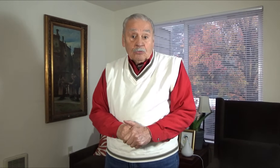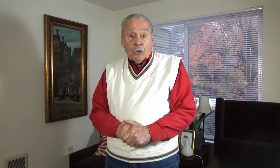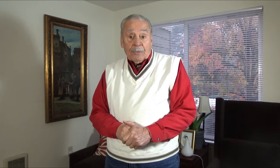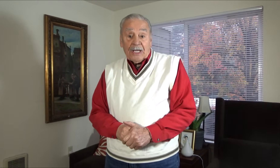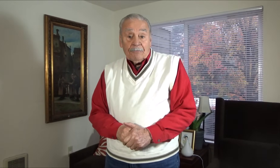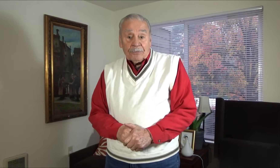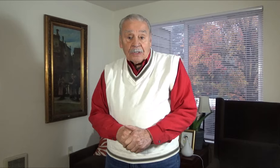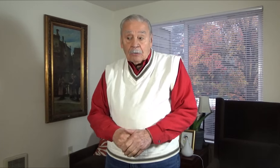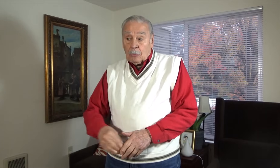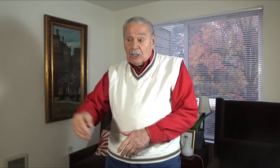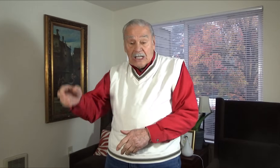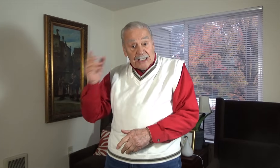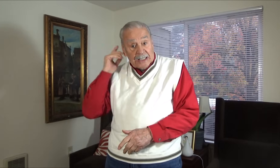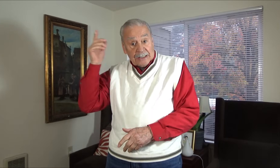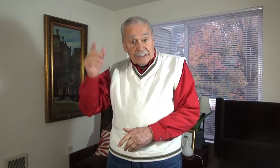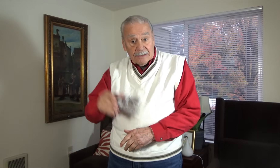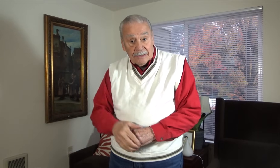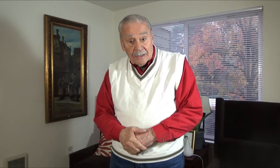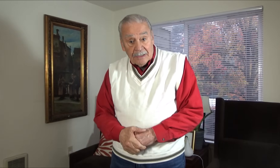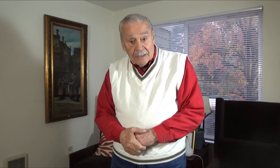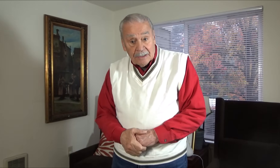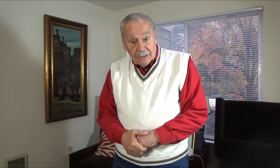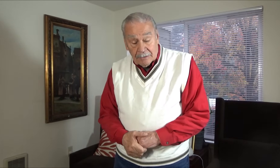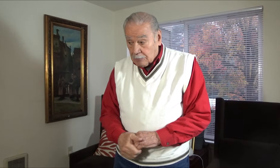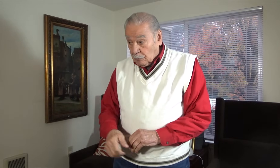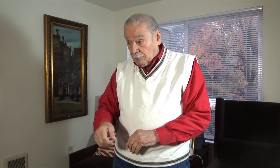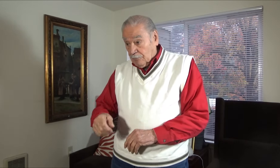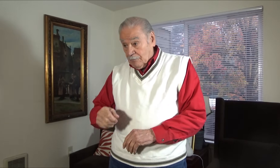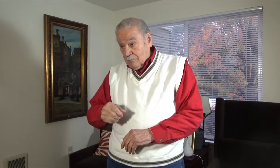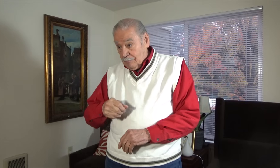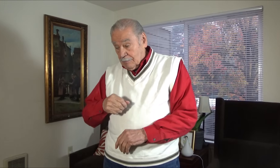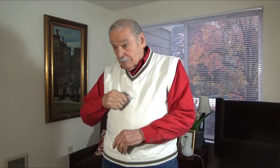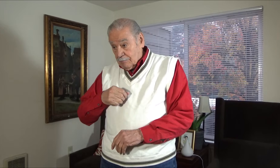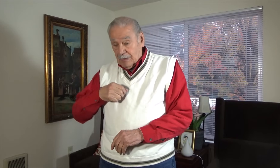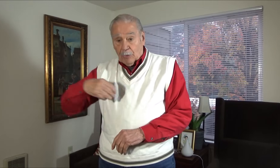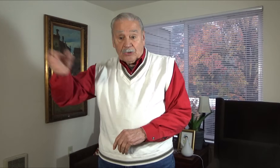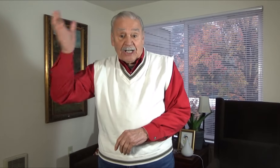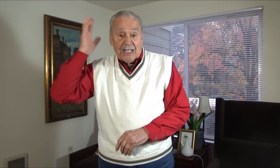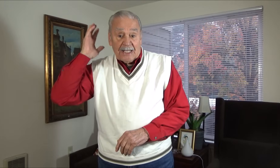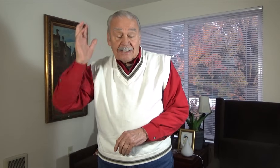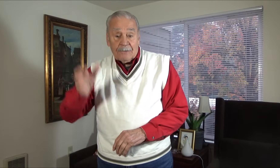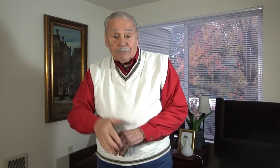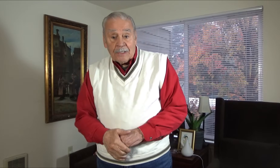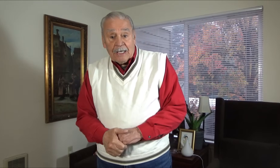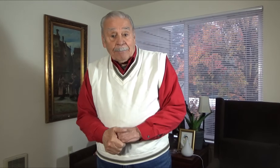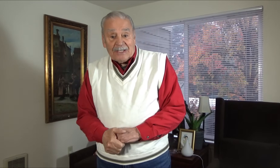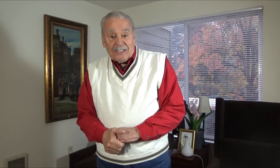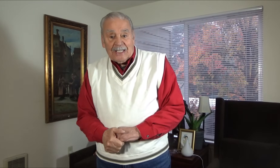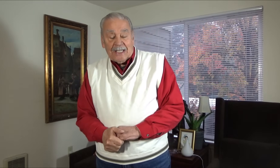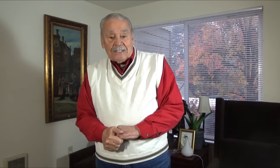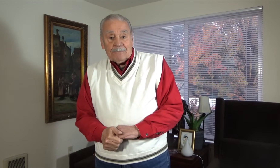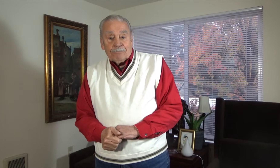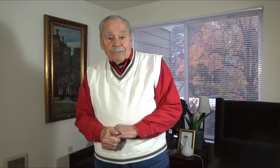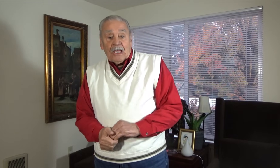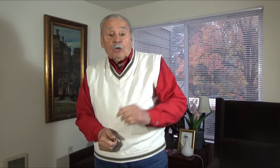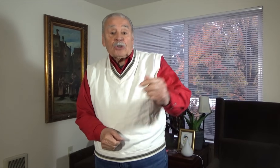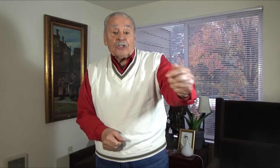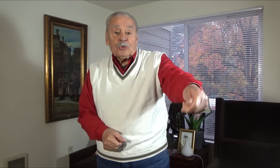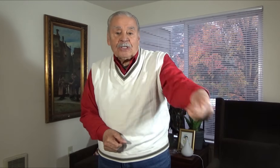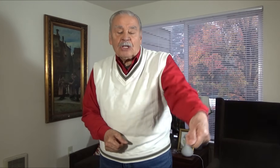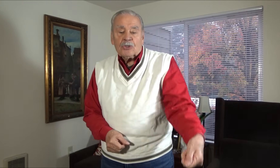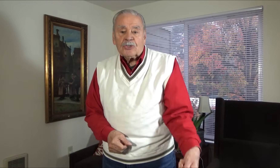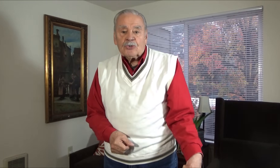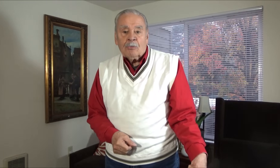lo que piensa un hombre, un líder con demostradas capacidades y